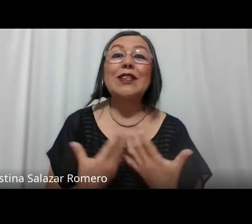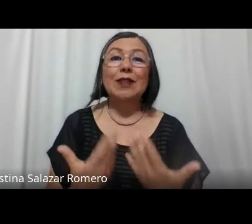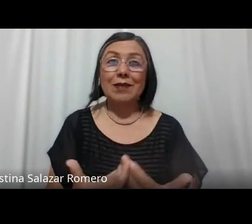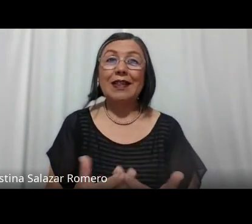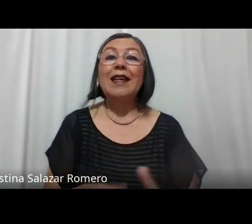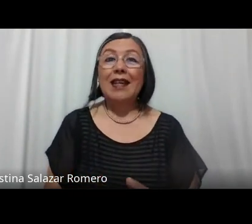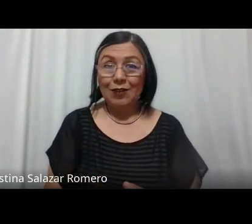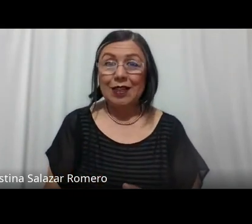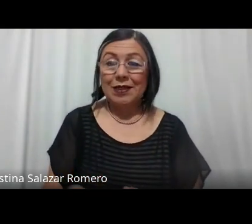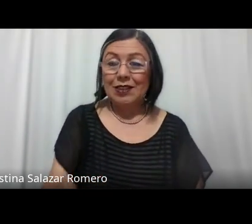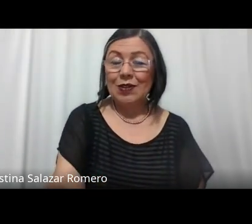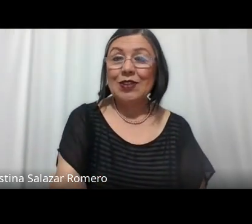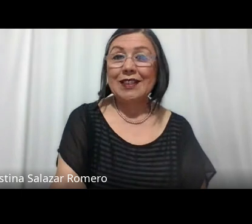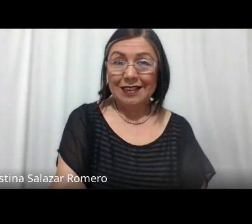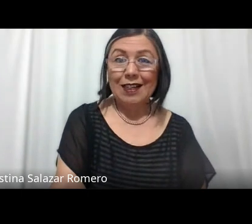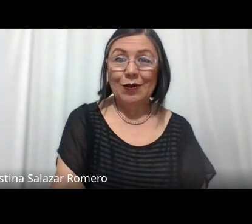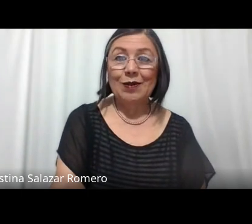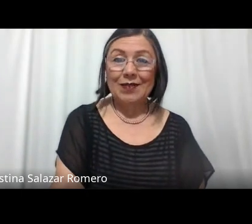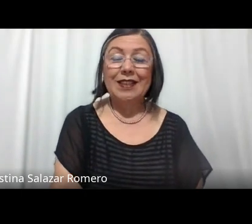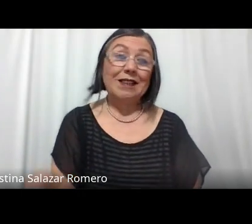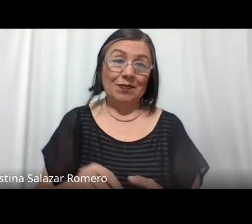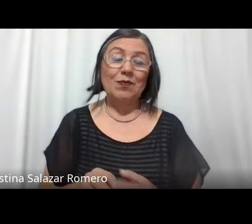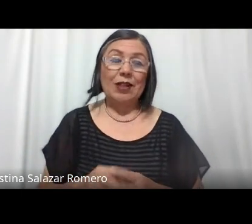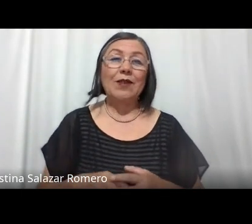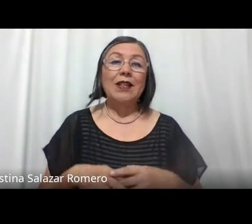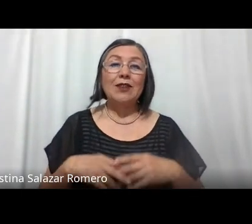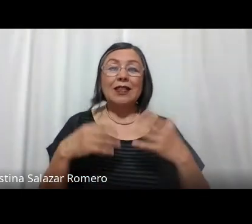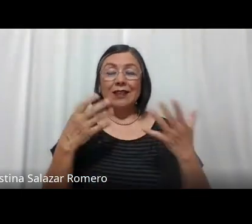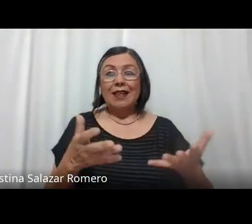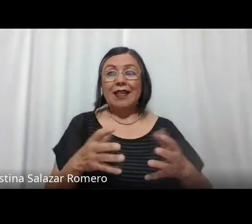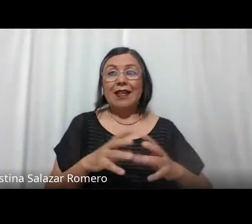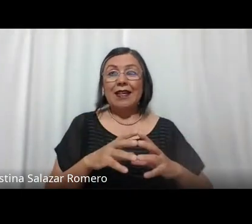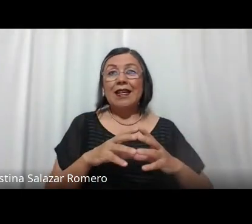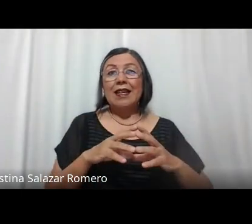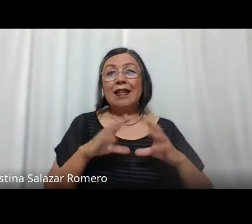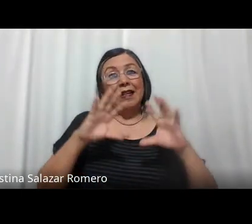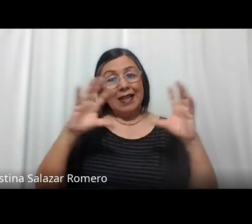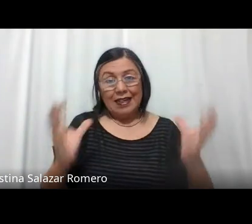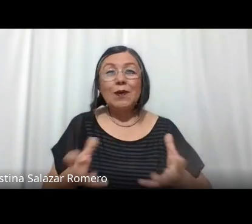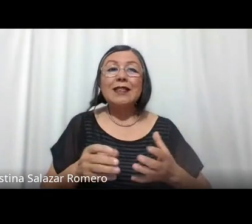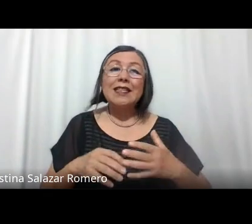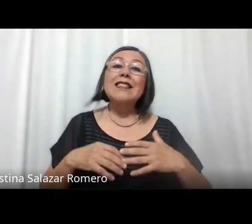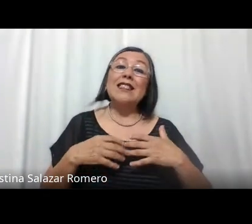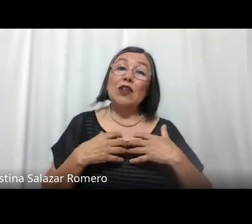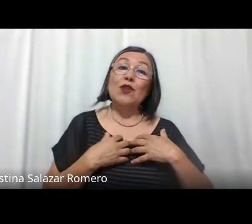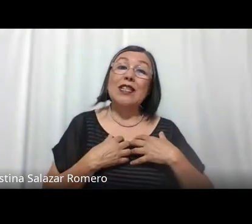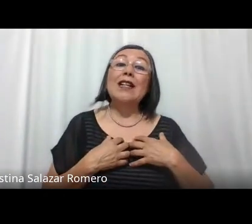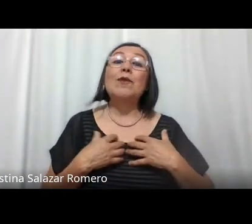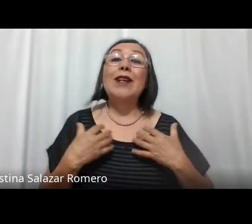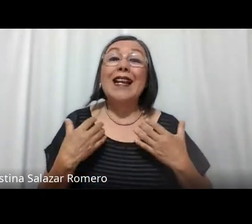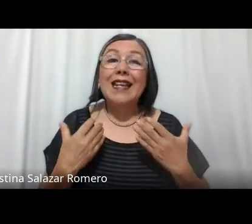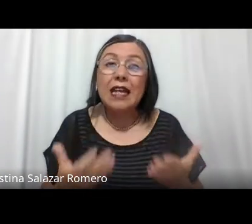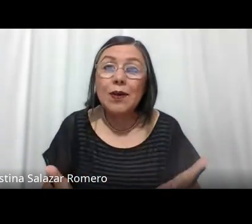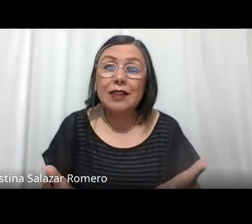escuelas, sino también en los servicios de salud, ¿sí? Bueno, entonces, la lengua de señas es reconocida